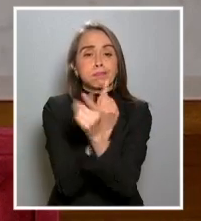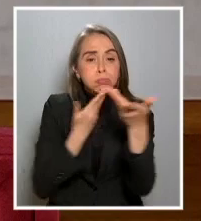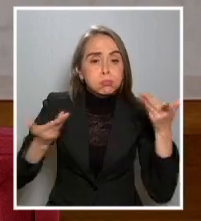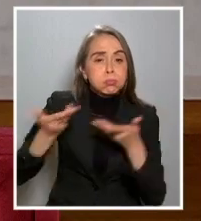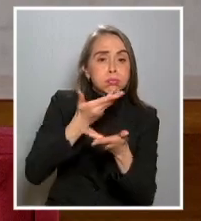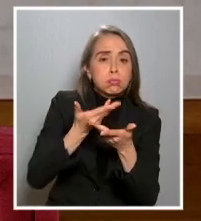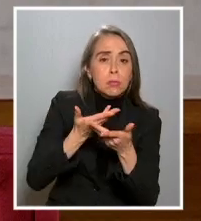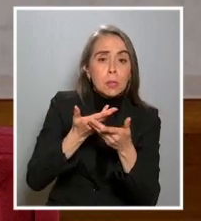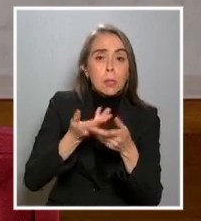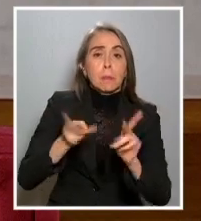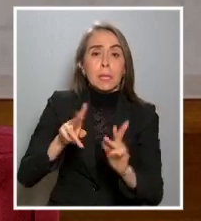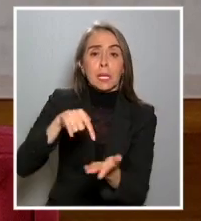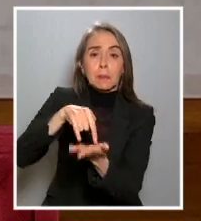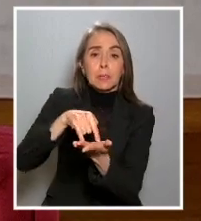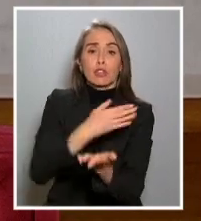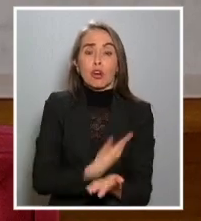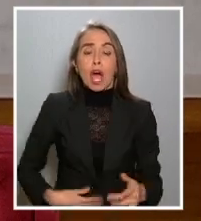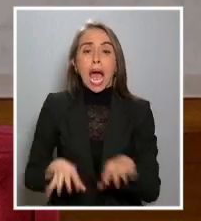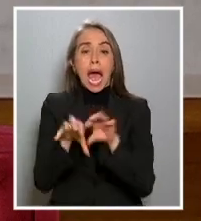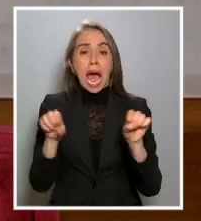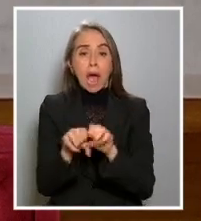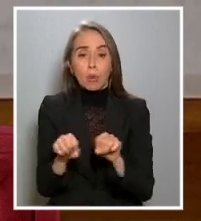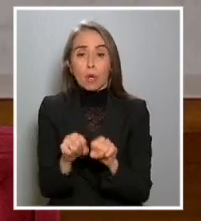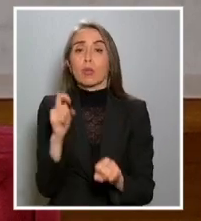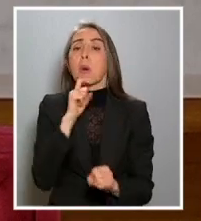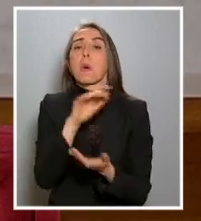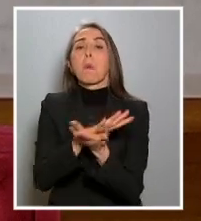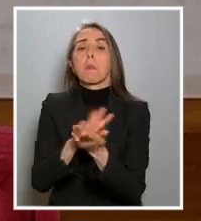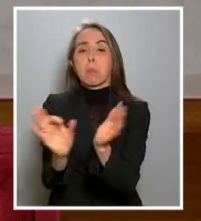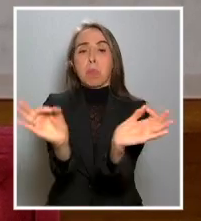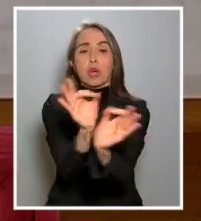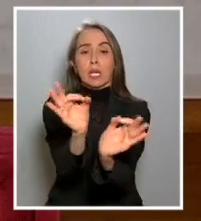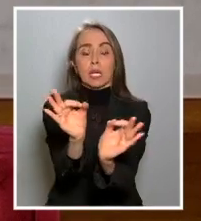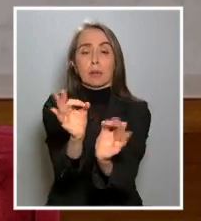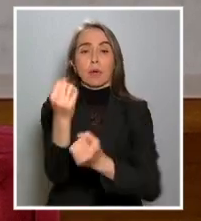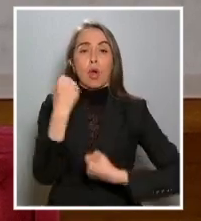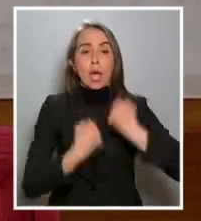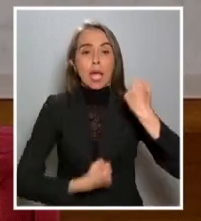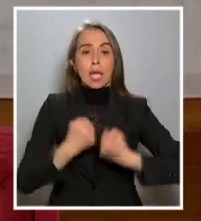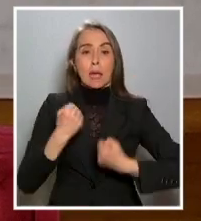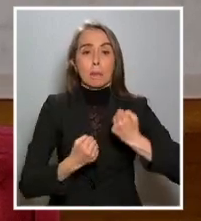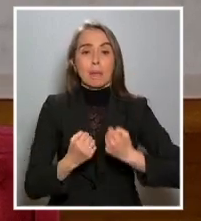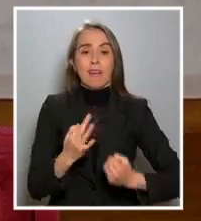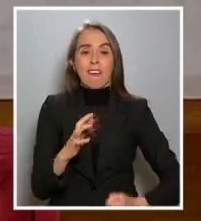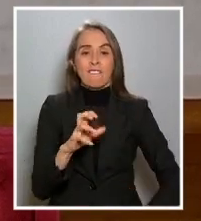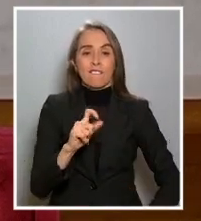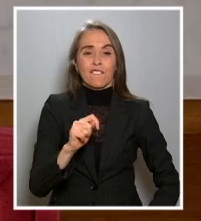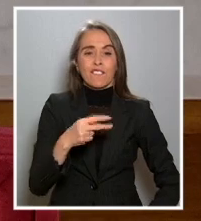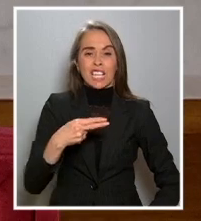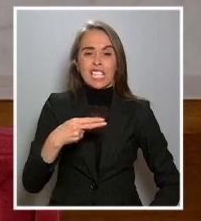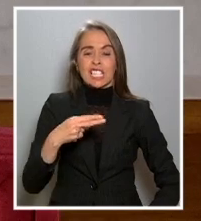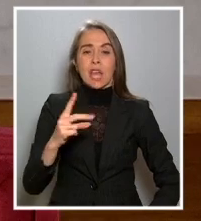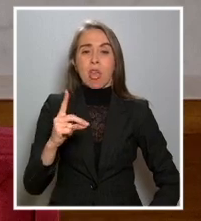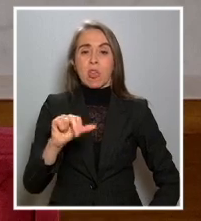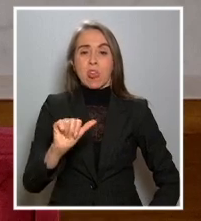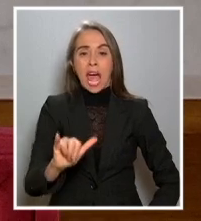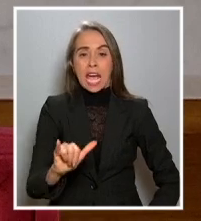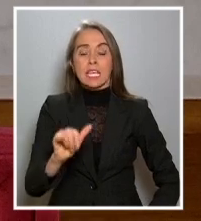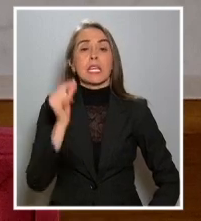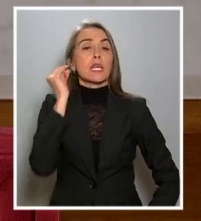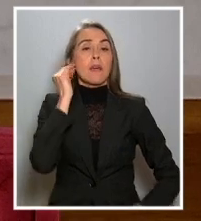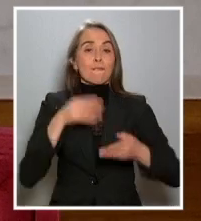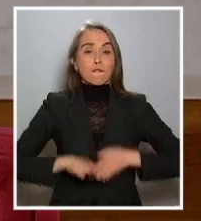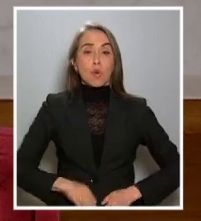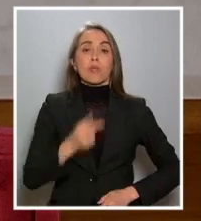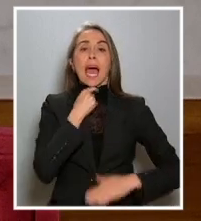permitió acuerdos. Permítame ponerles un ejemplo, el de la empresa Fresh Day. Su fundadora